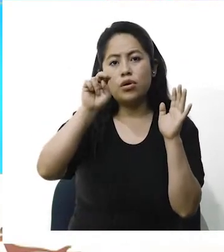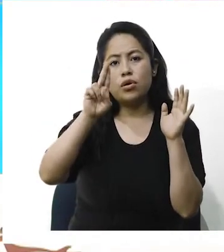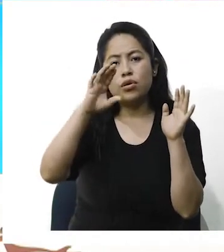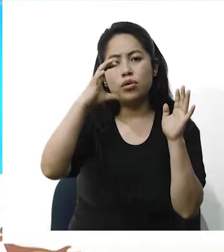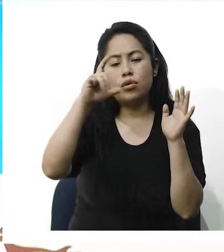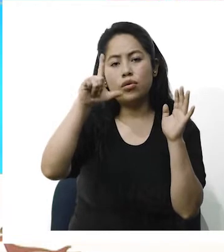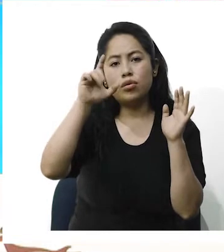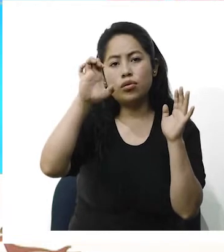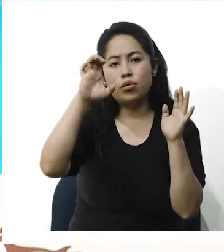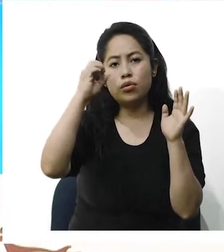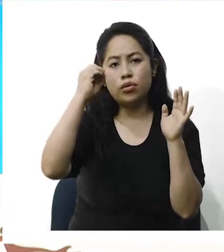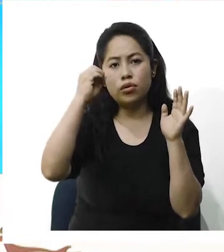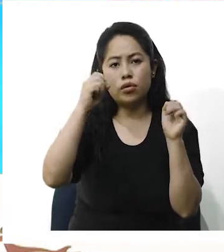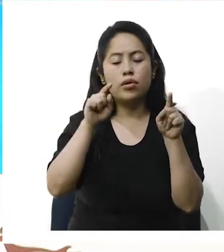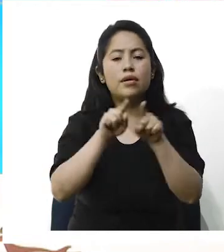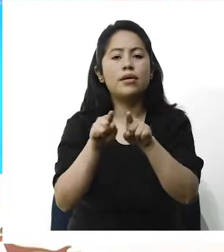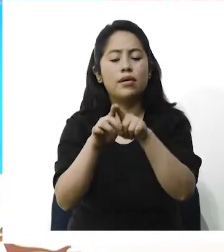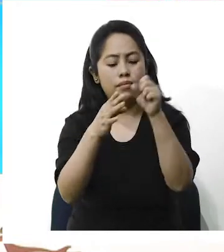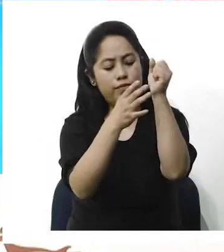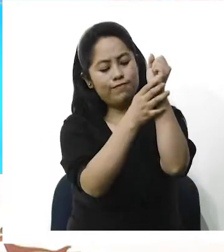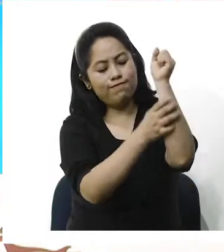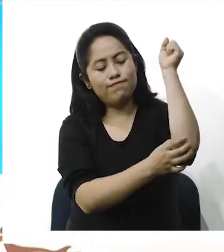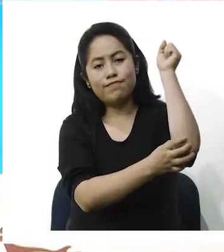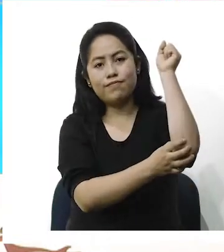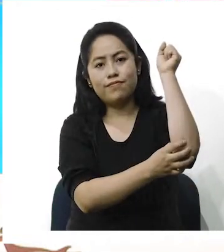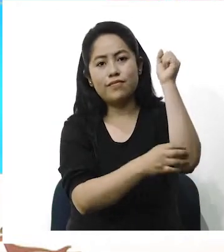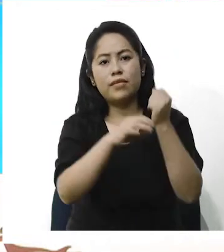Tenemos al axón.